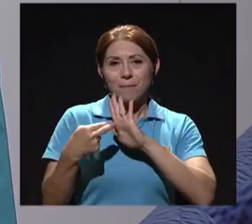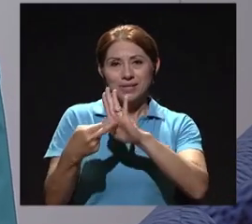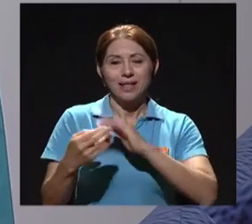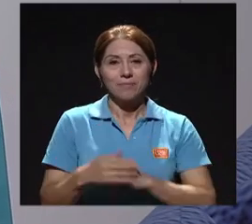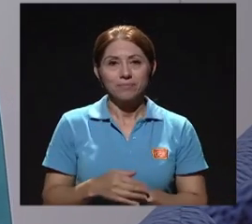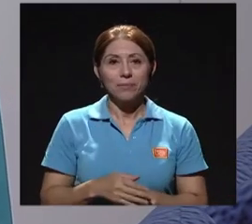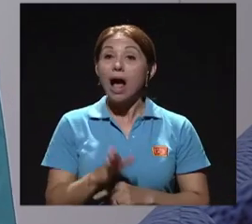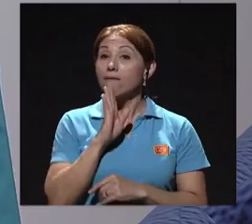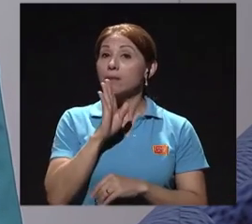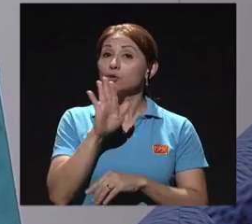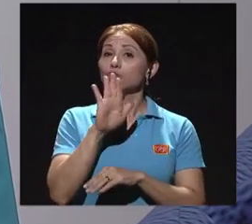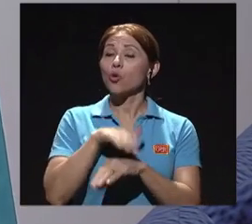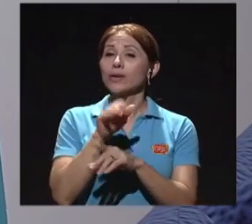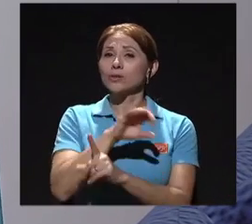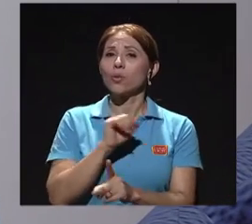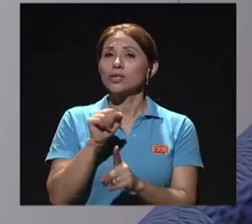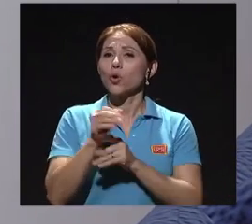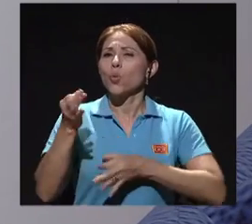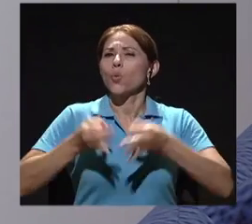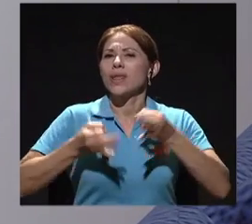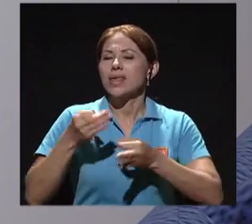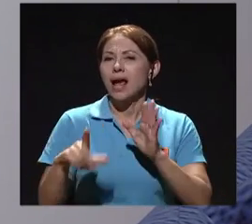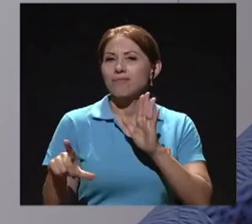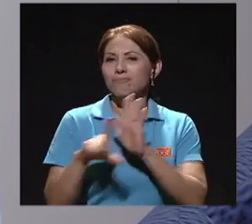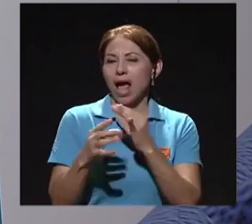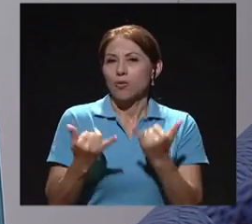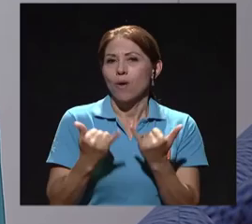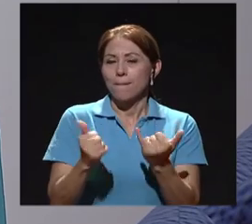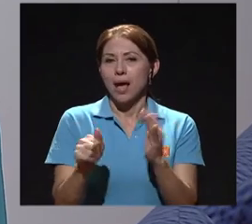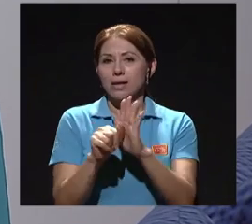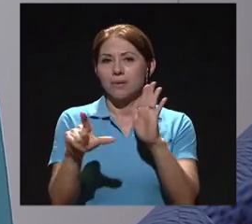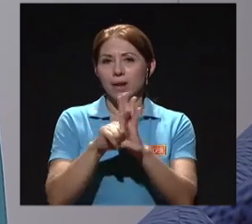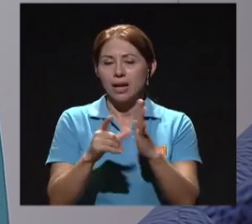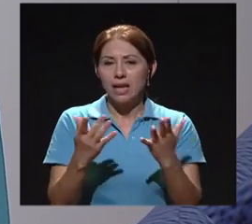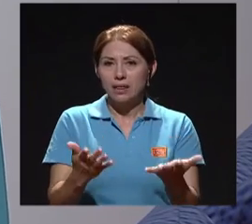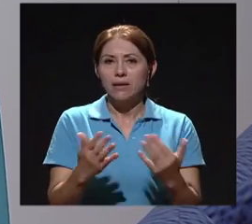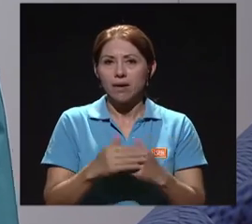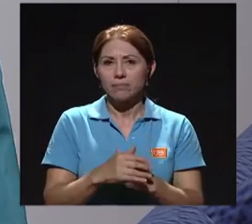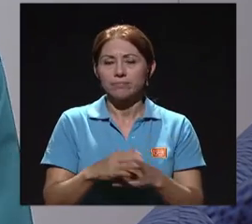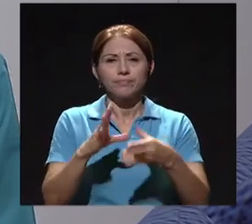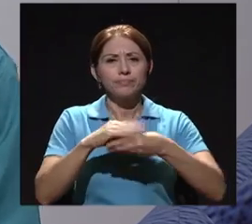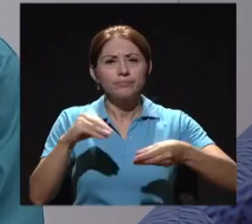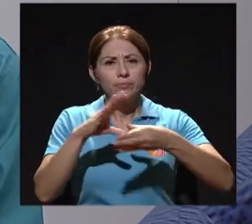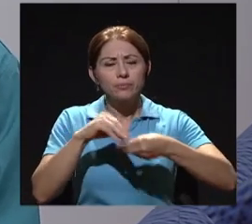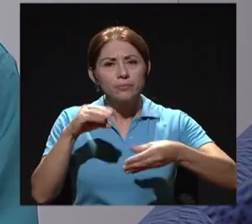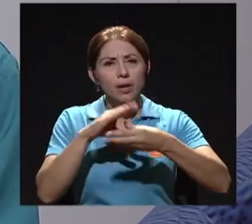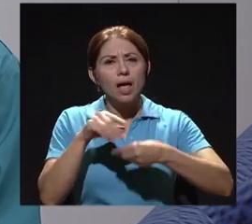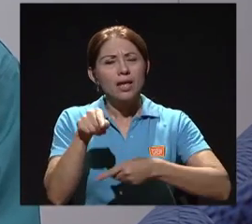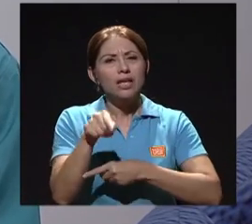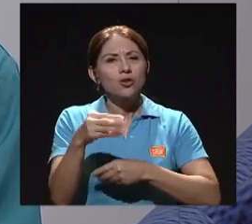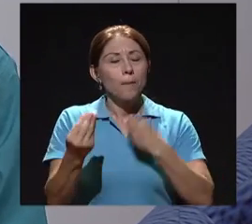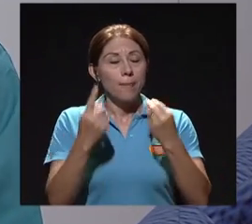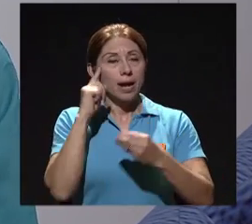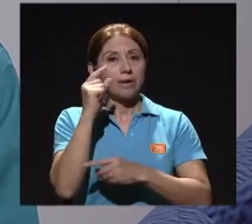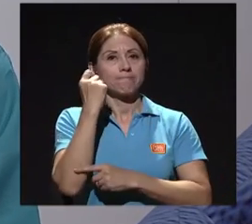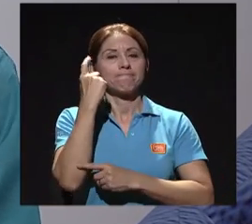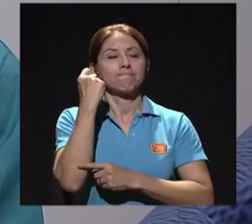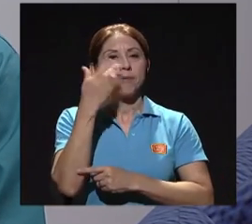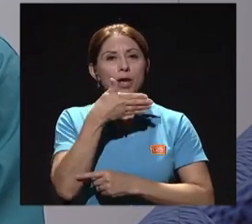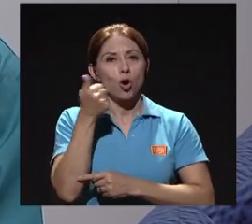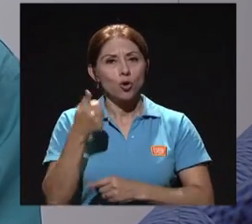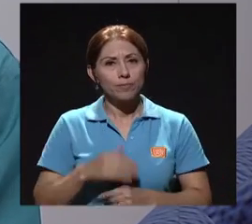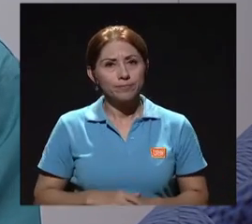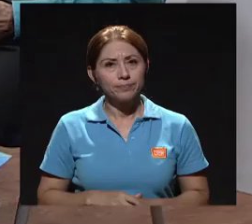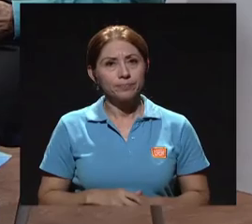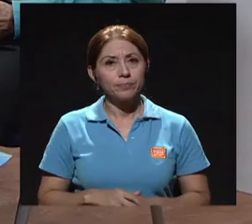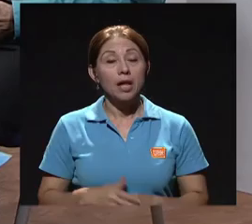la de la parte jurídica de la situación actual en asamblea legislativa coméntenos esa parte para conceptualizar lo